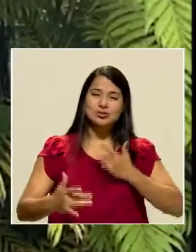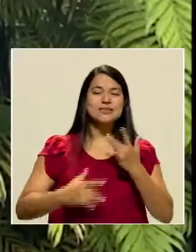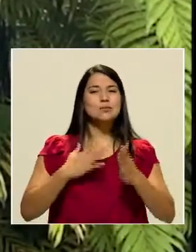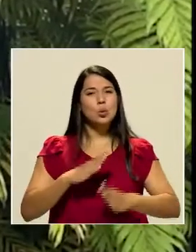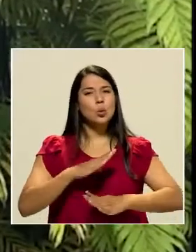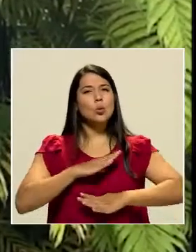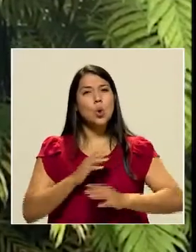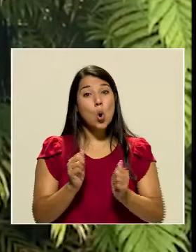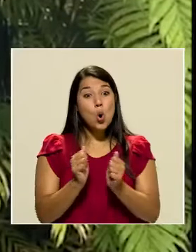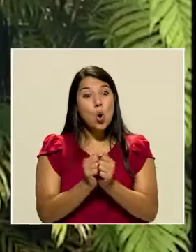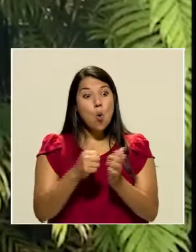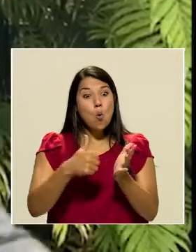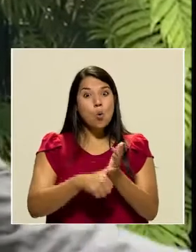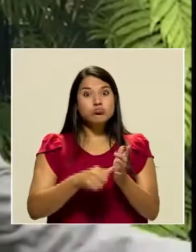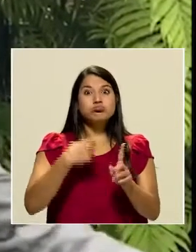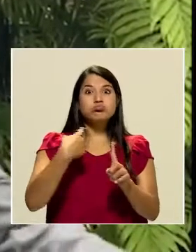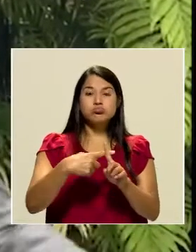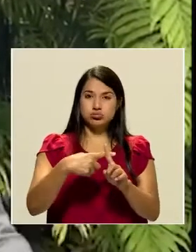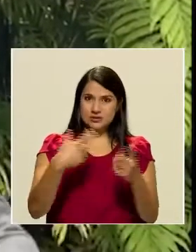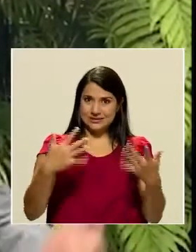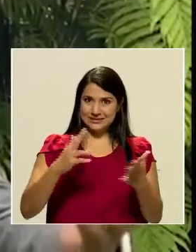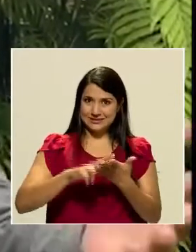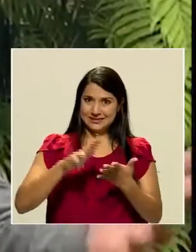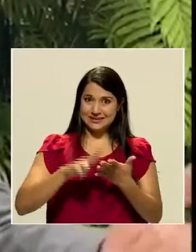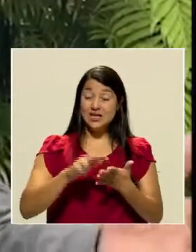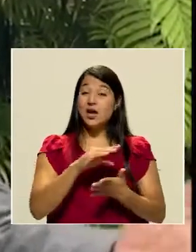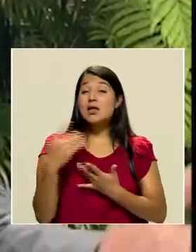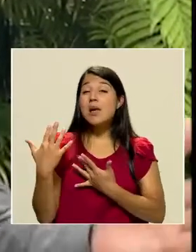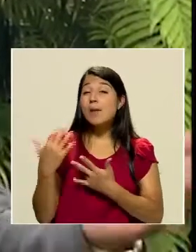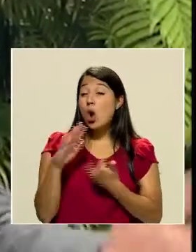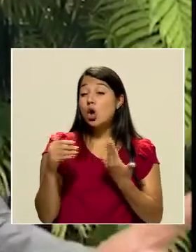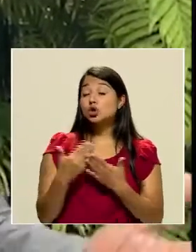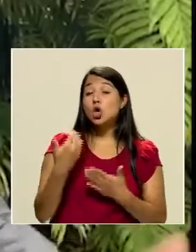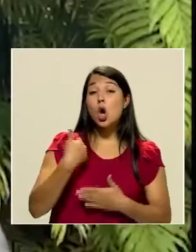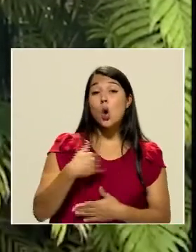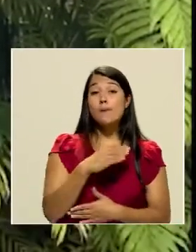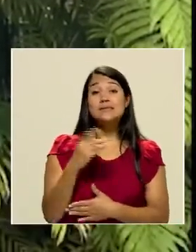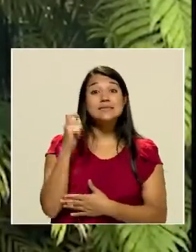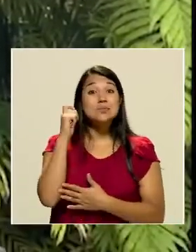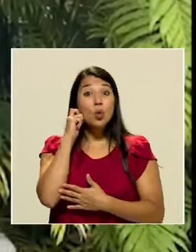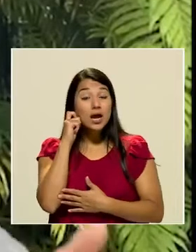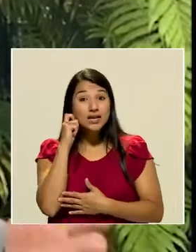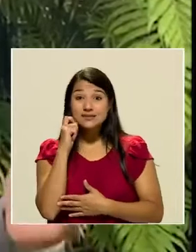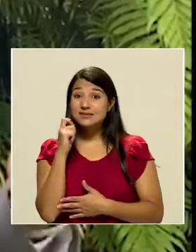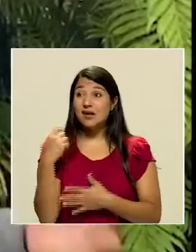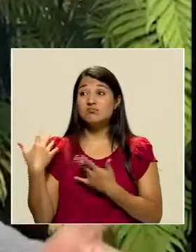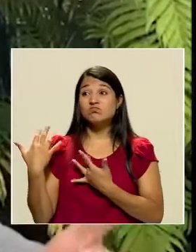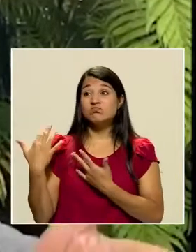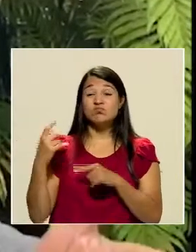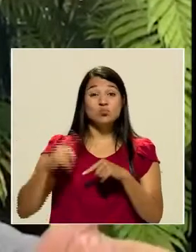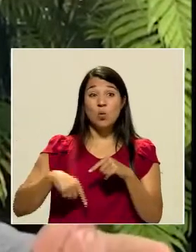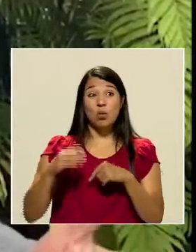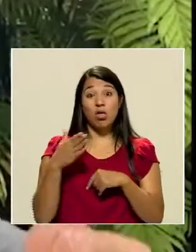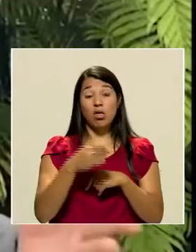complacidos con esa votación y esperamos que todos aquellos hombres y mujeres que no habían podido retirar